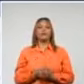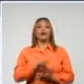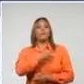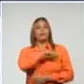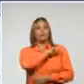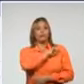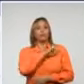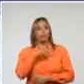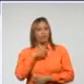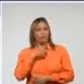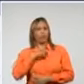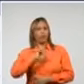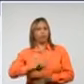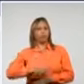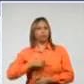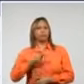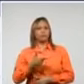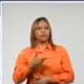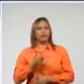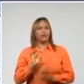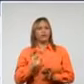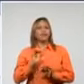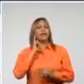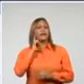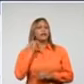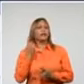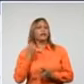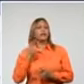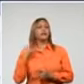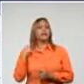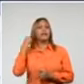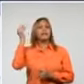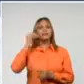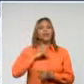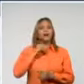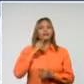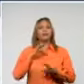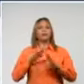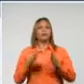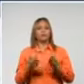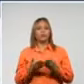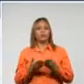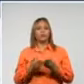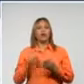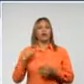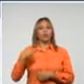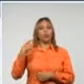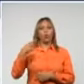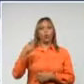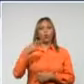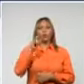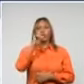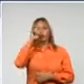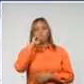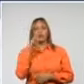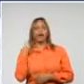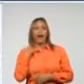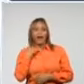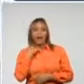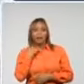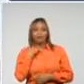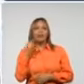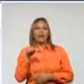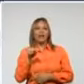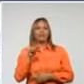cultura de que todos los años en Cuba se realiza lo que se llama la campaña de